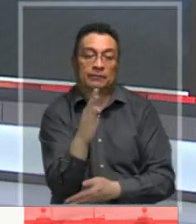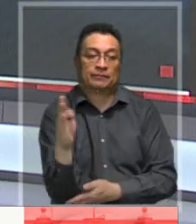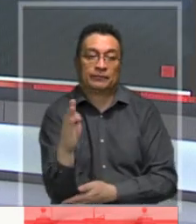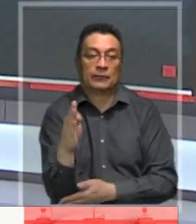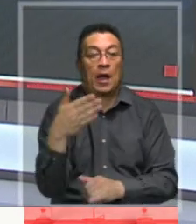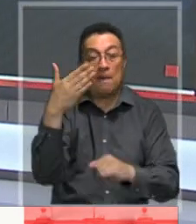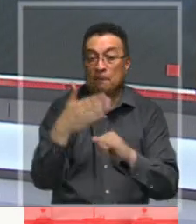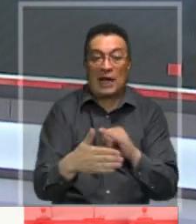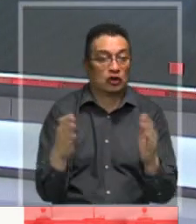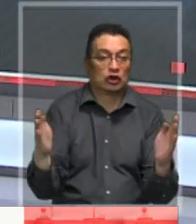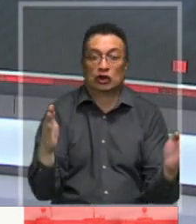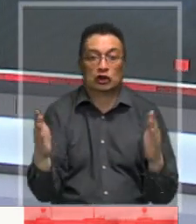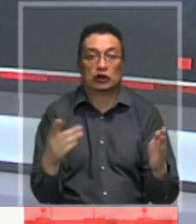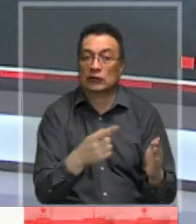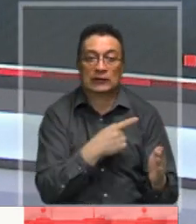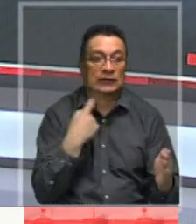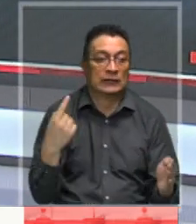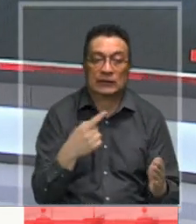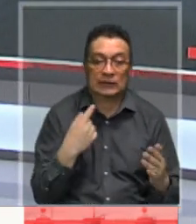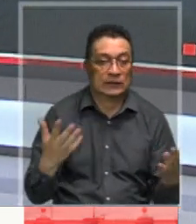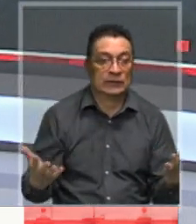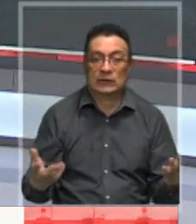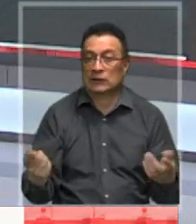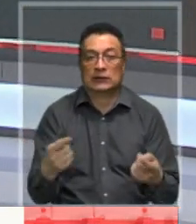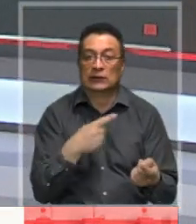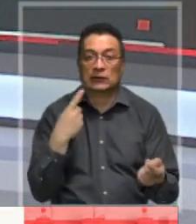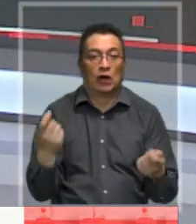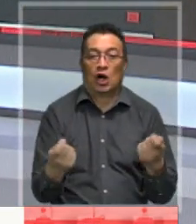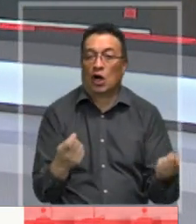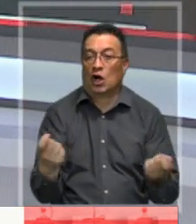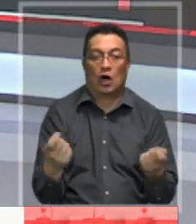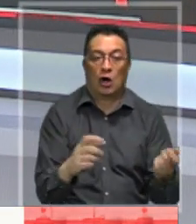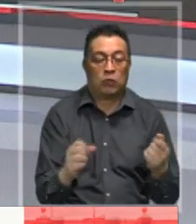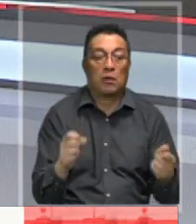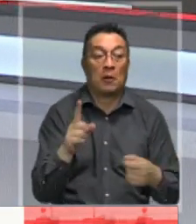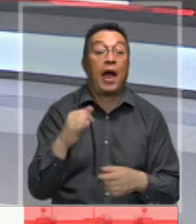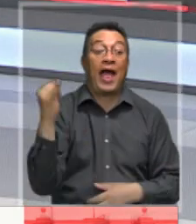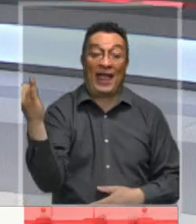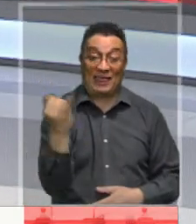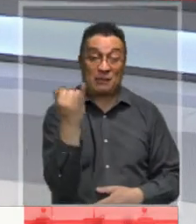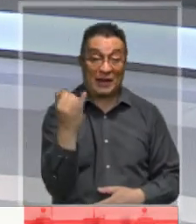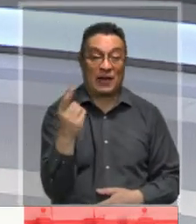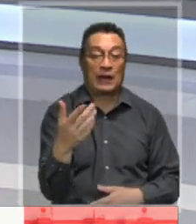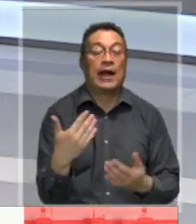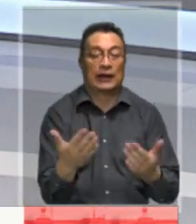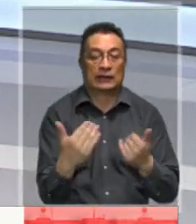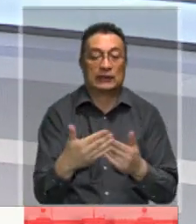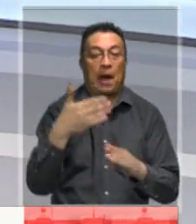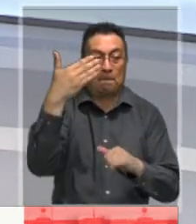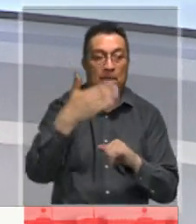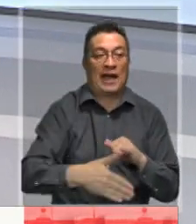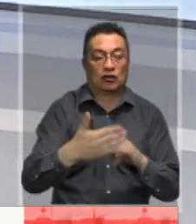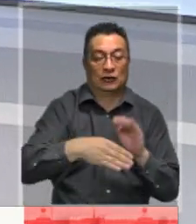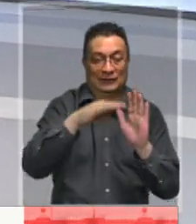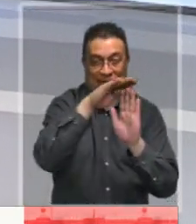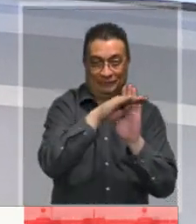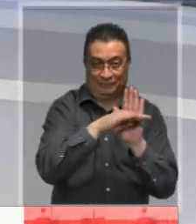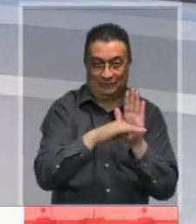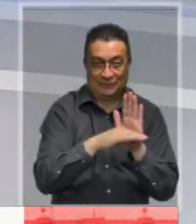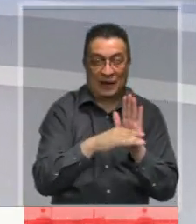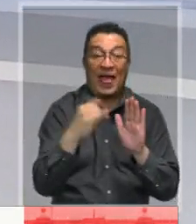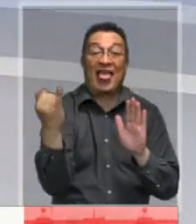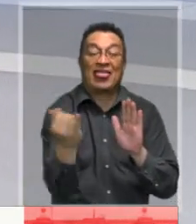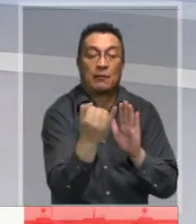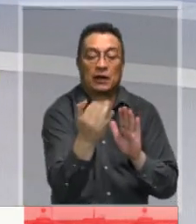no dan. Dan poco. O sea, hay que considerar, por ejemplo, que los independientes necesitan plazo, no las listas. Pero los